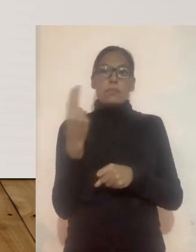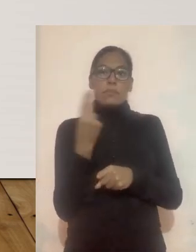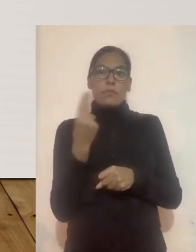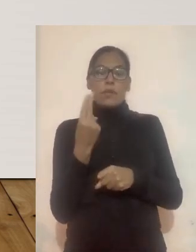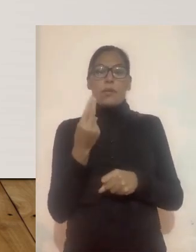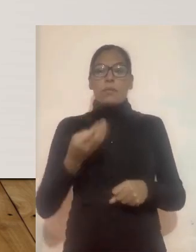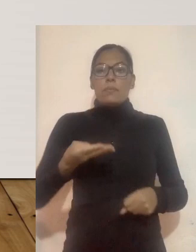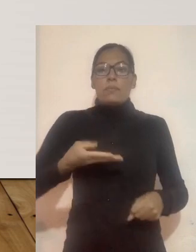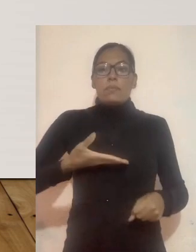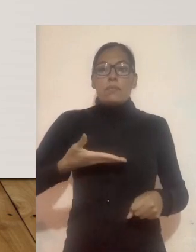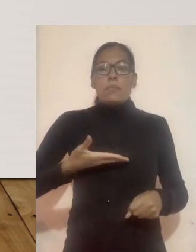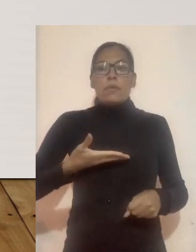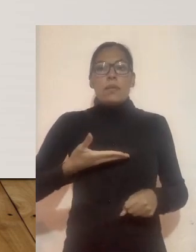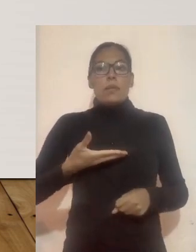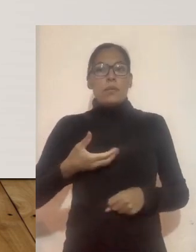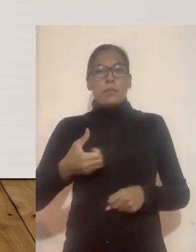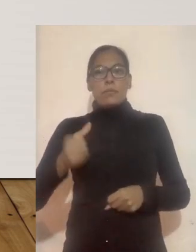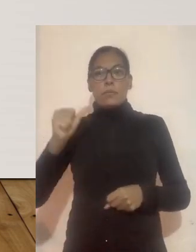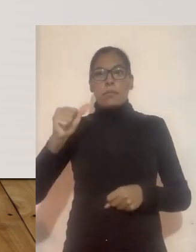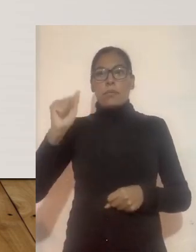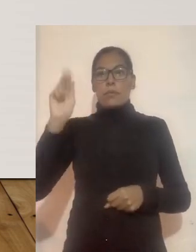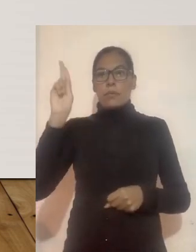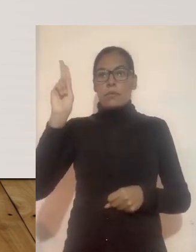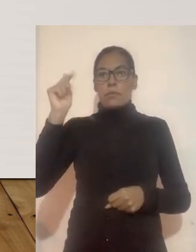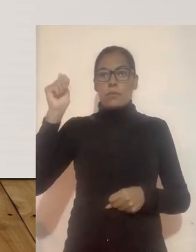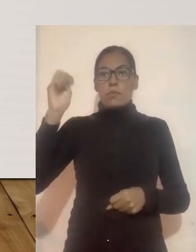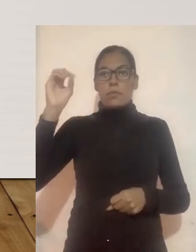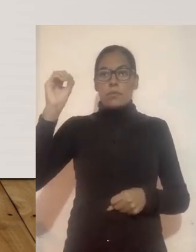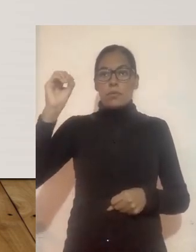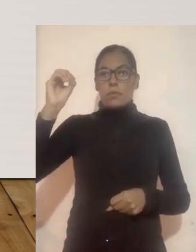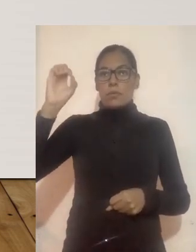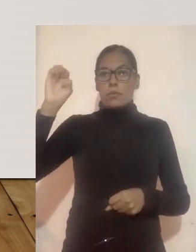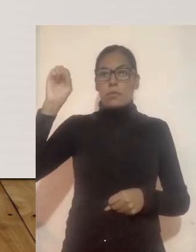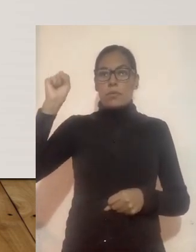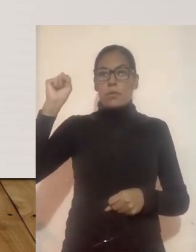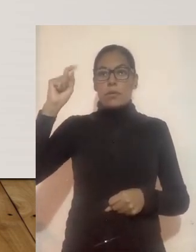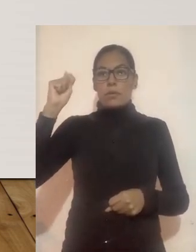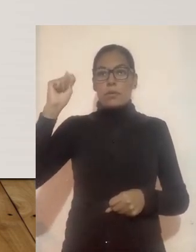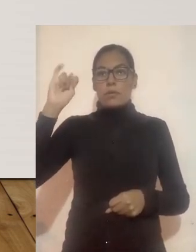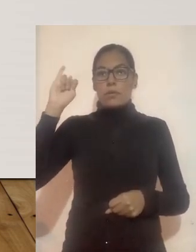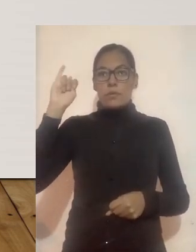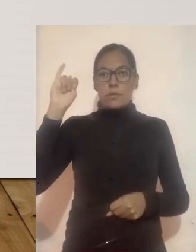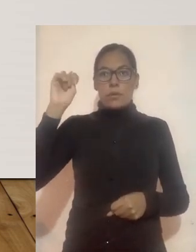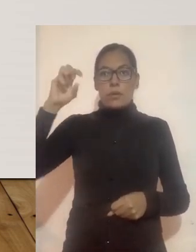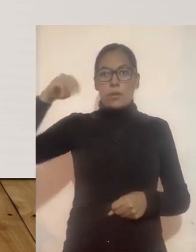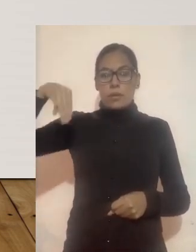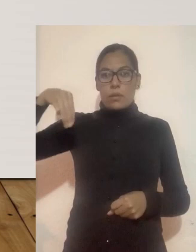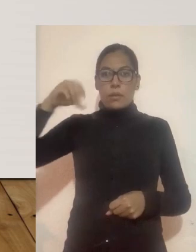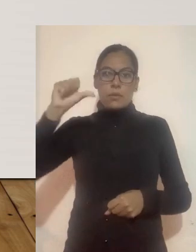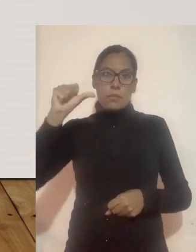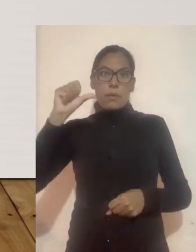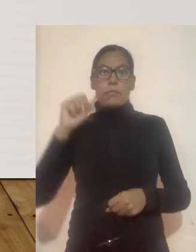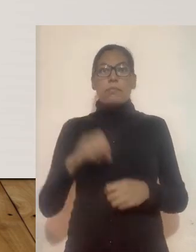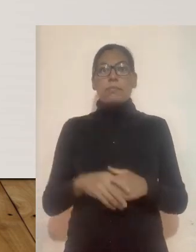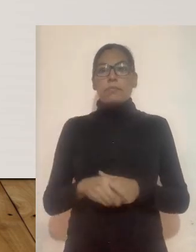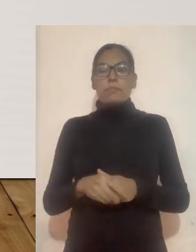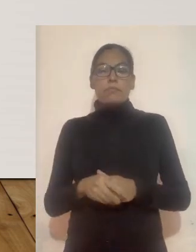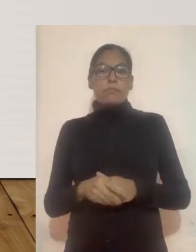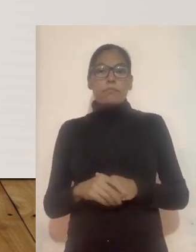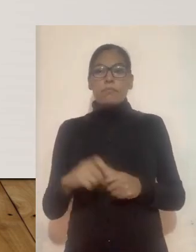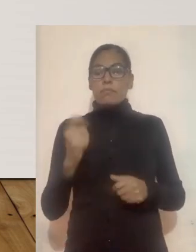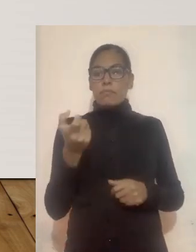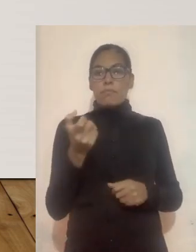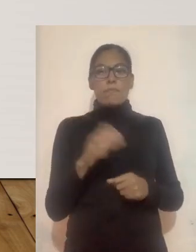nos damos a nosotros mismos, la automotivación, esencialmente intrínseca,